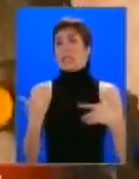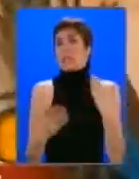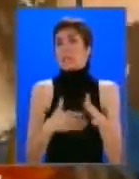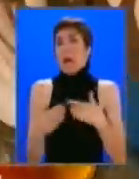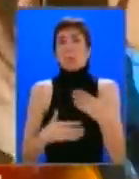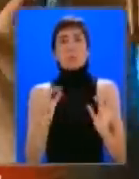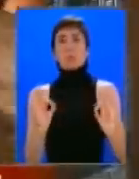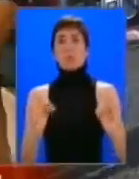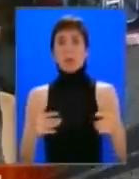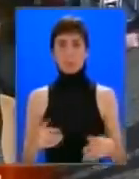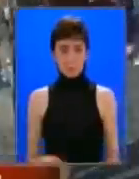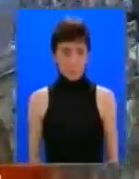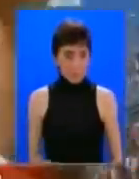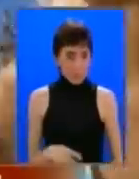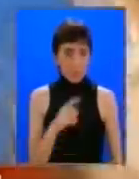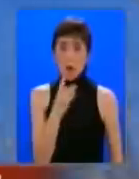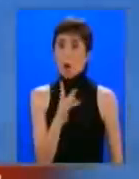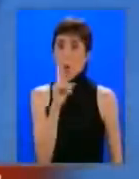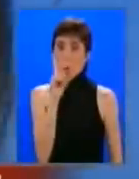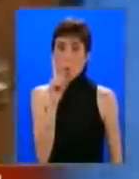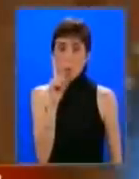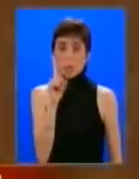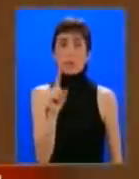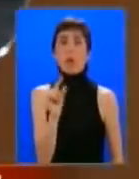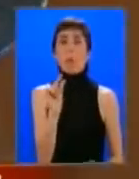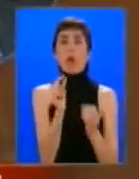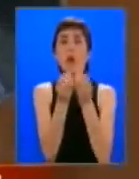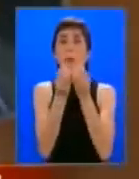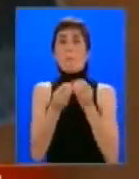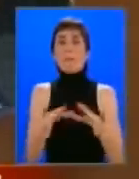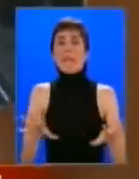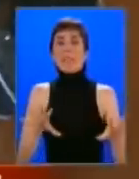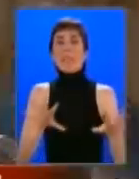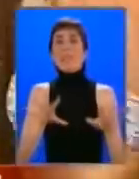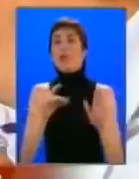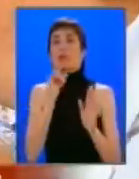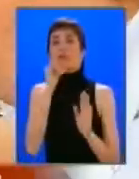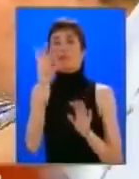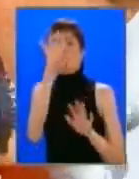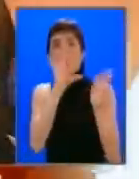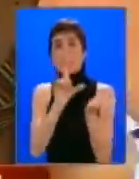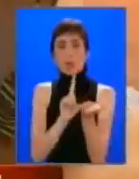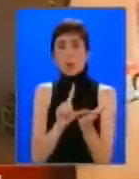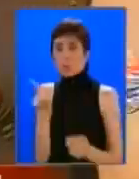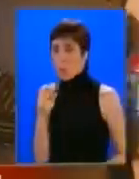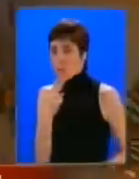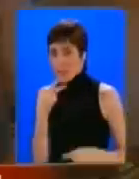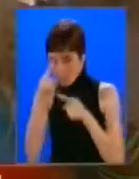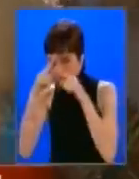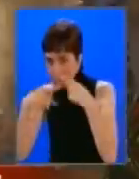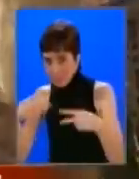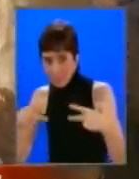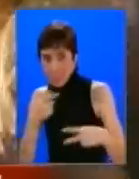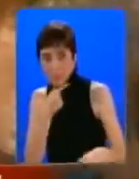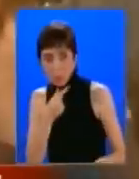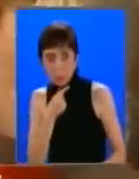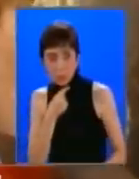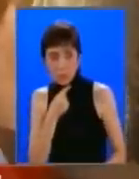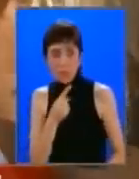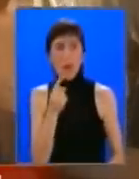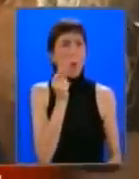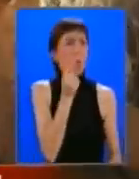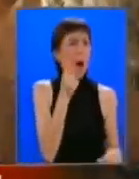espontáneas. Lo único, están un poco perdidas en el mapa. Do you like Viña? What it's